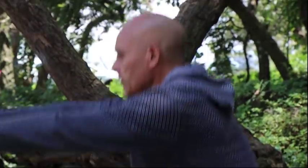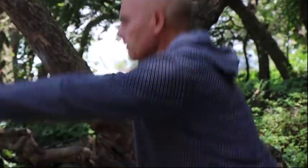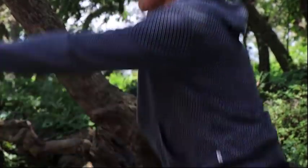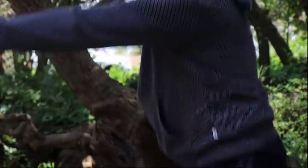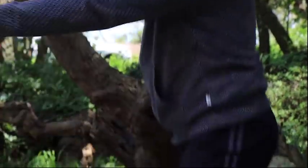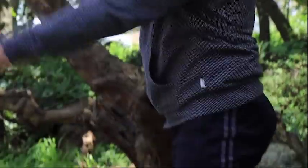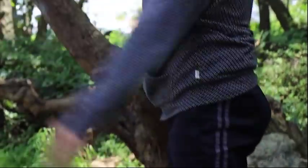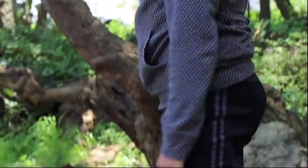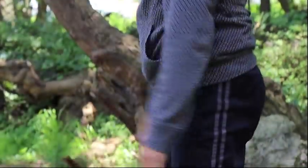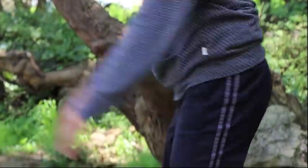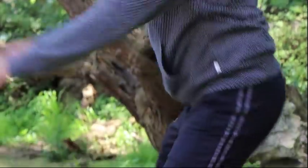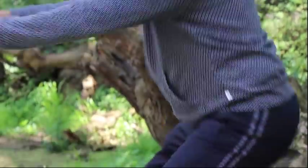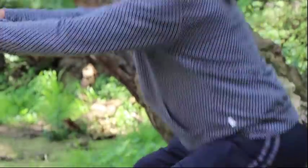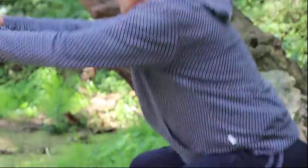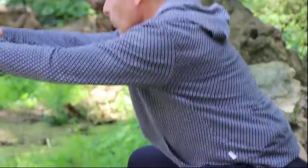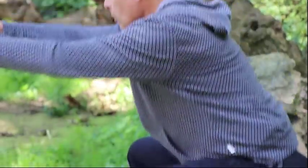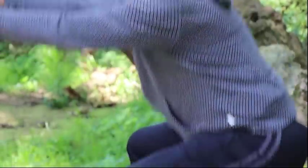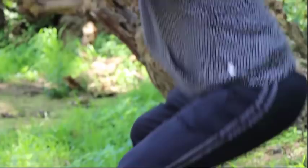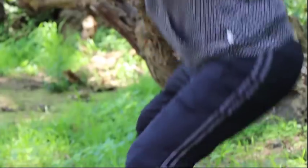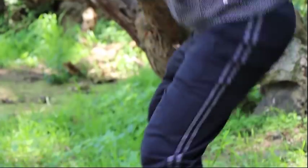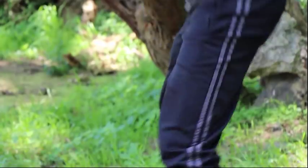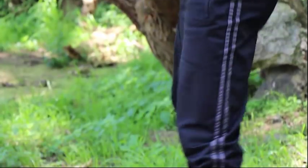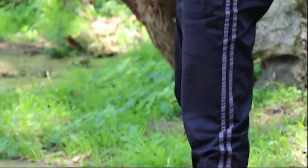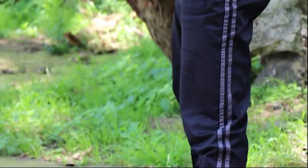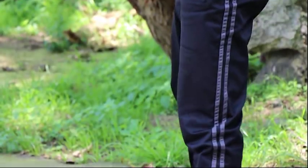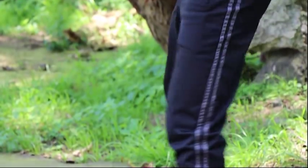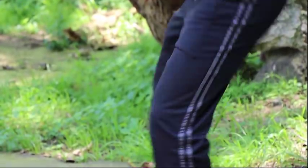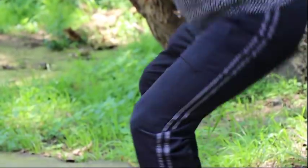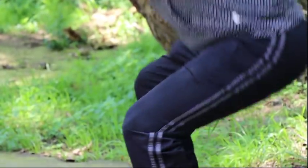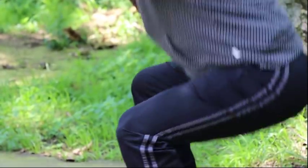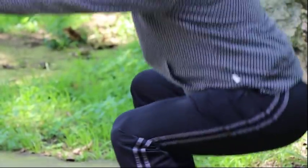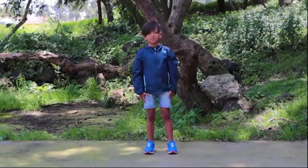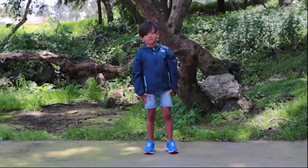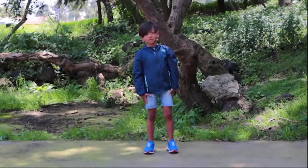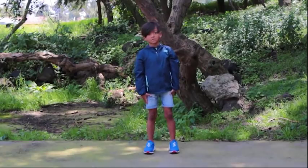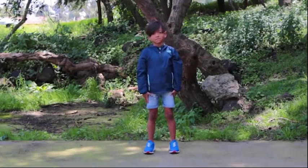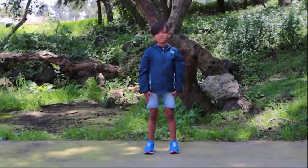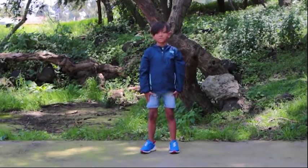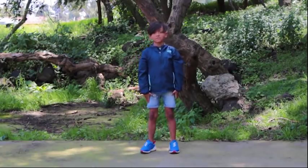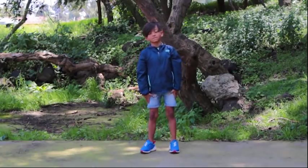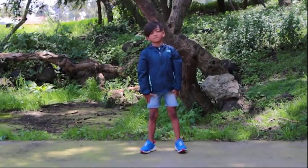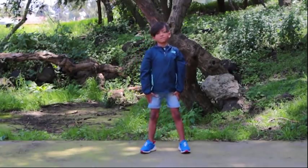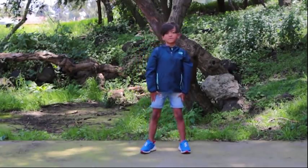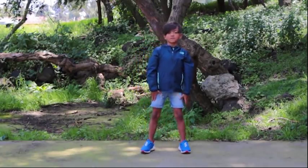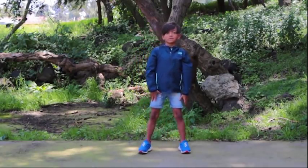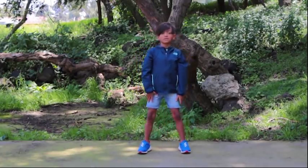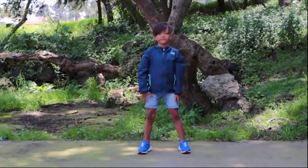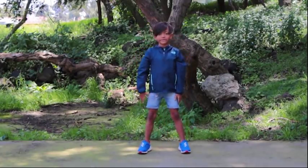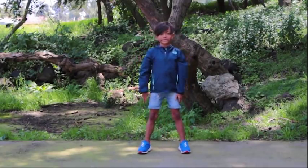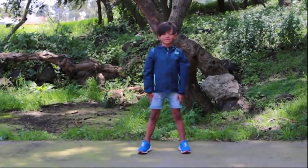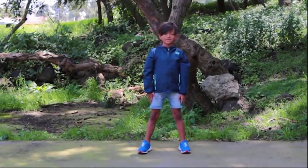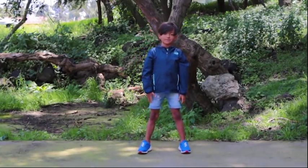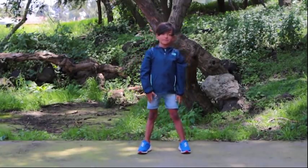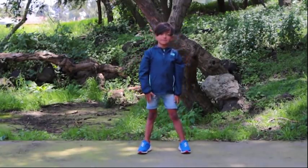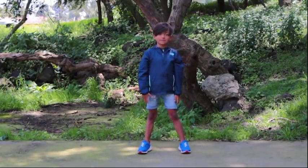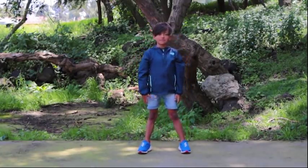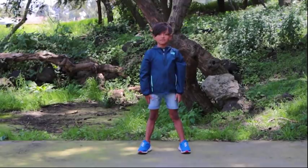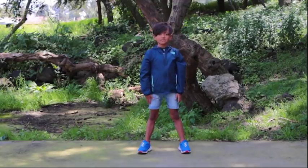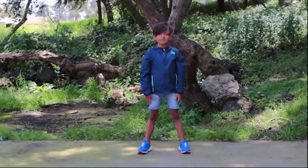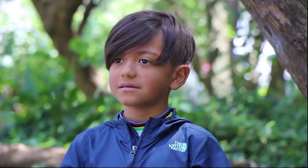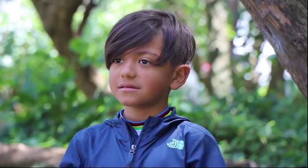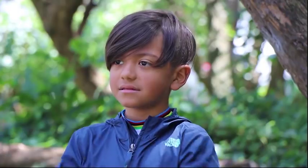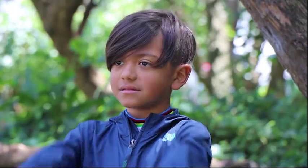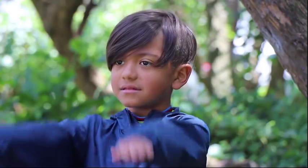Bien, exactamente. Arriba, muy bien. Vamos a abrir nuestro compás. Levamos